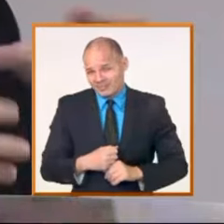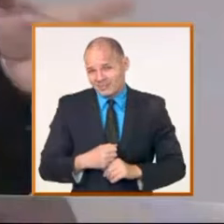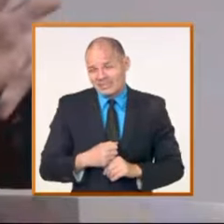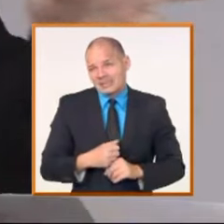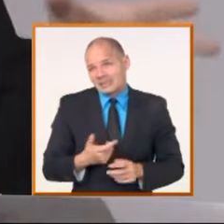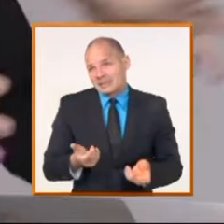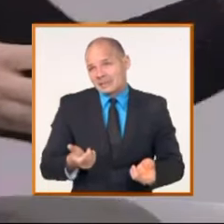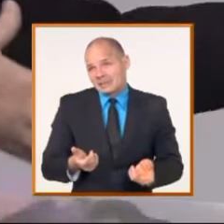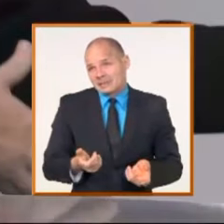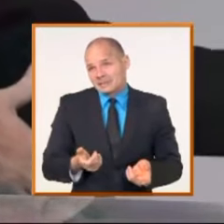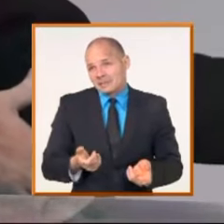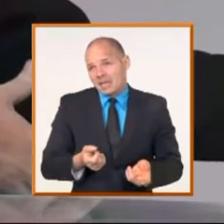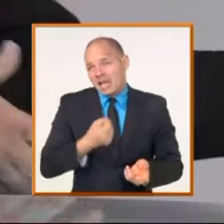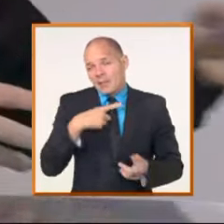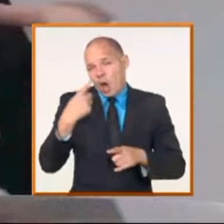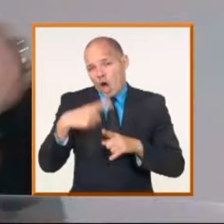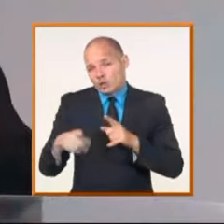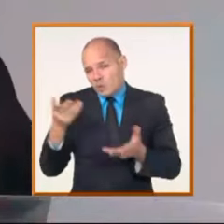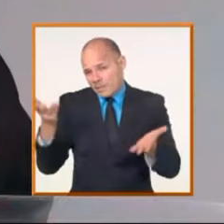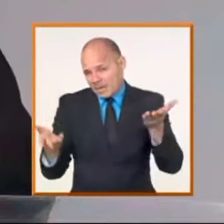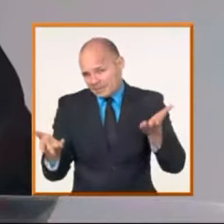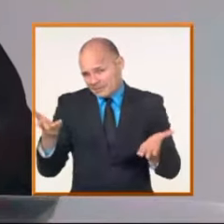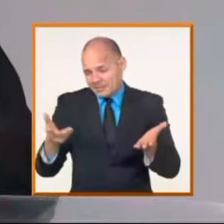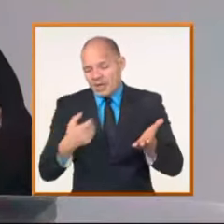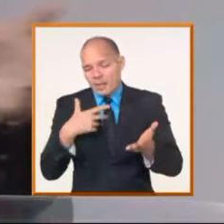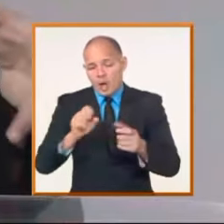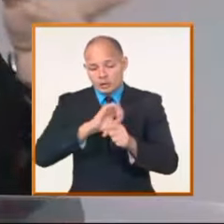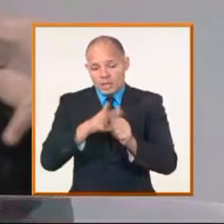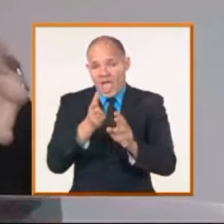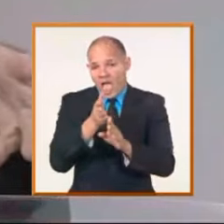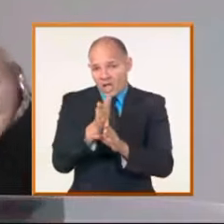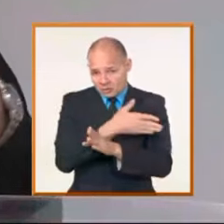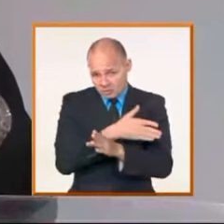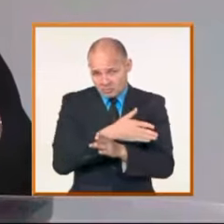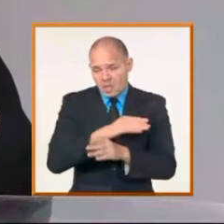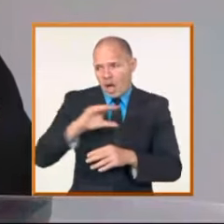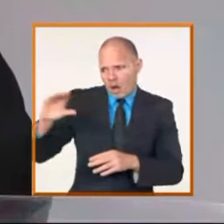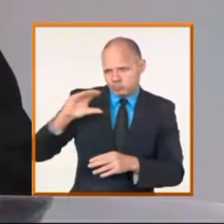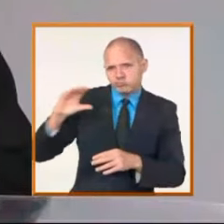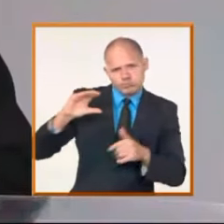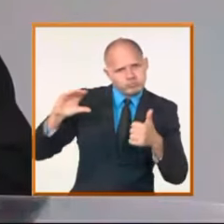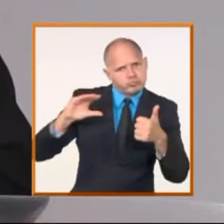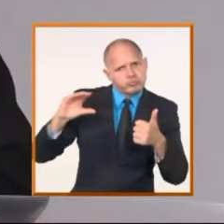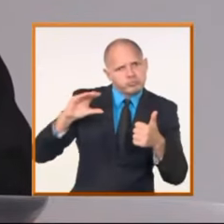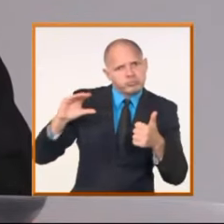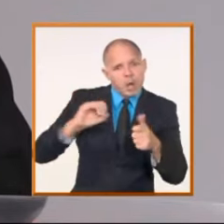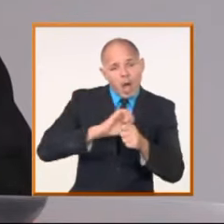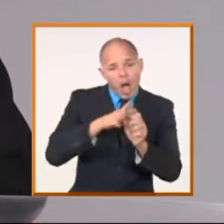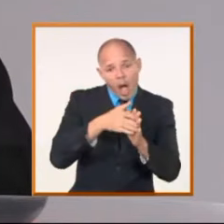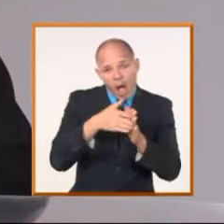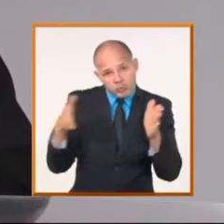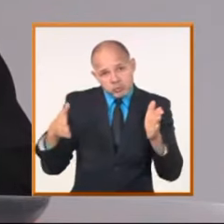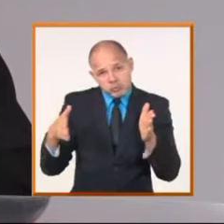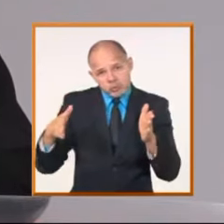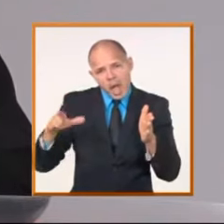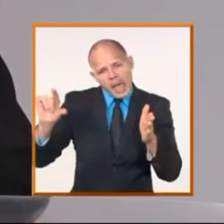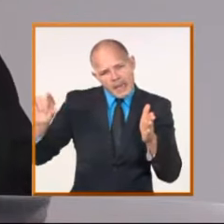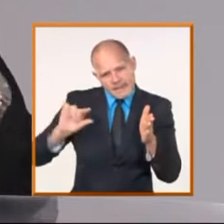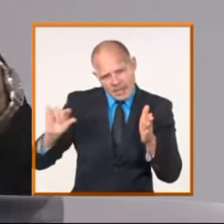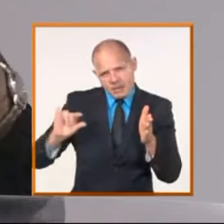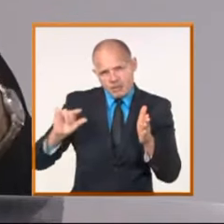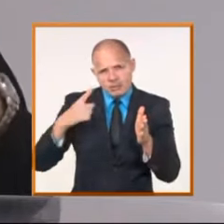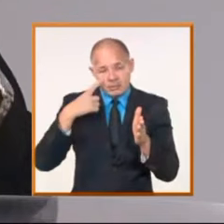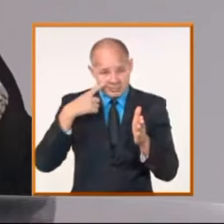hace 3 años, por poner un ejemplo, previo a la pandemia, ¿no? Obviamente, 3-4 años previo a la pandemia. También hay que considerar que